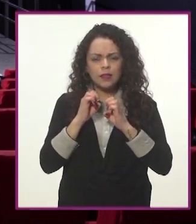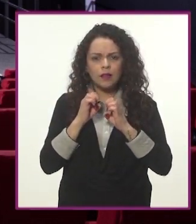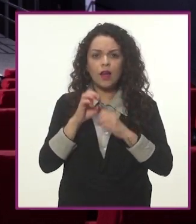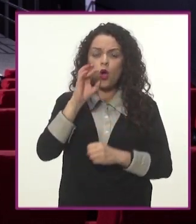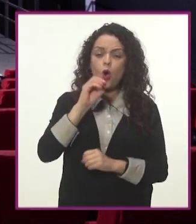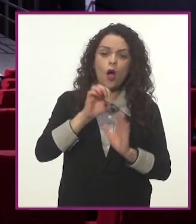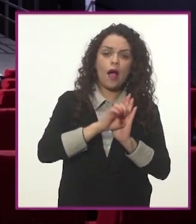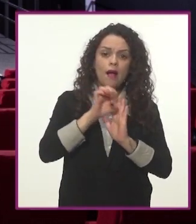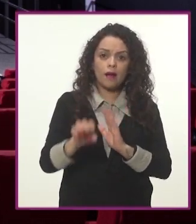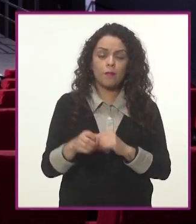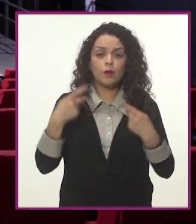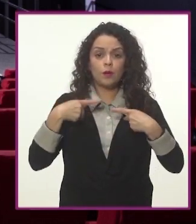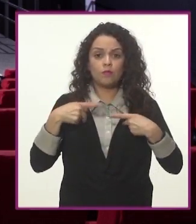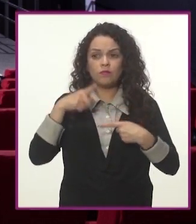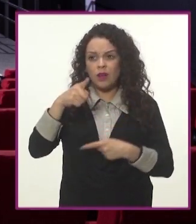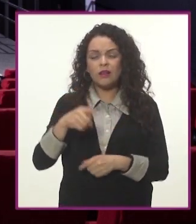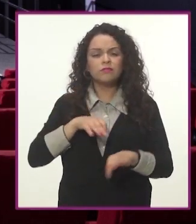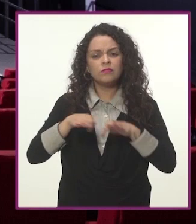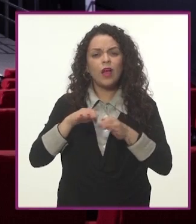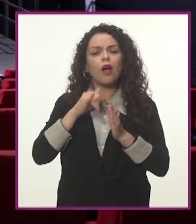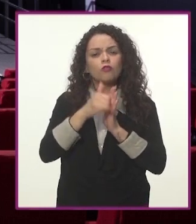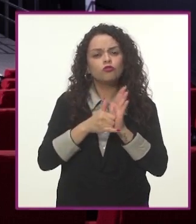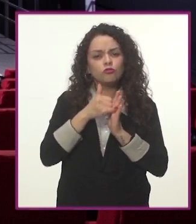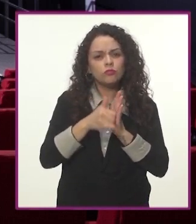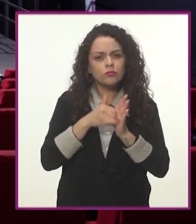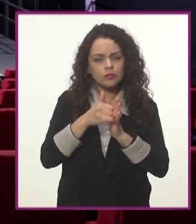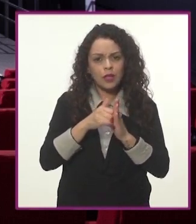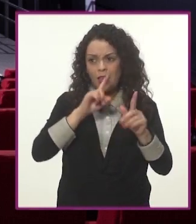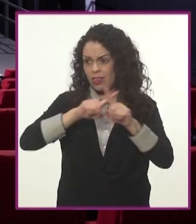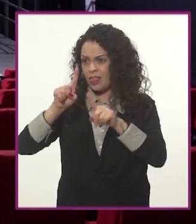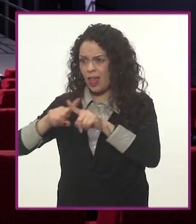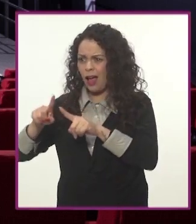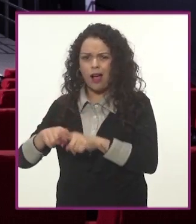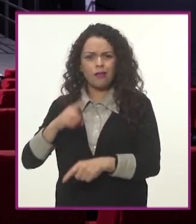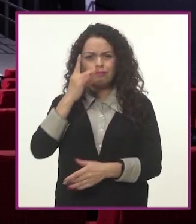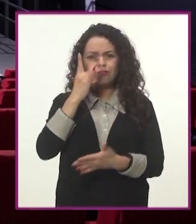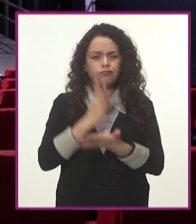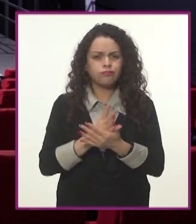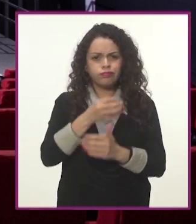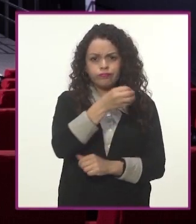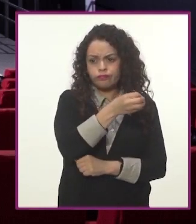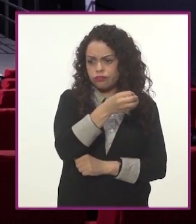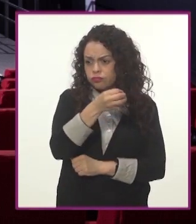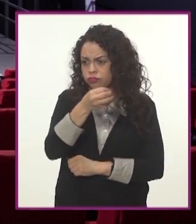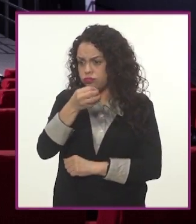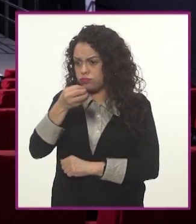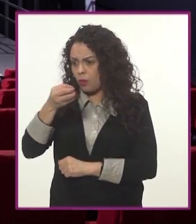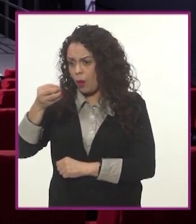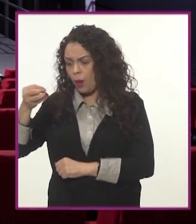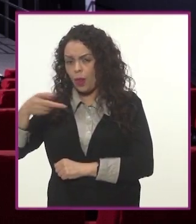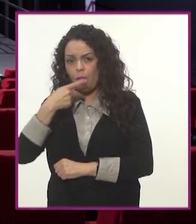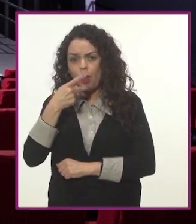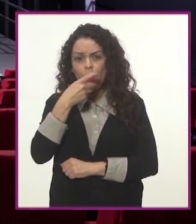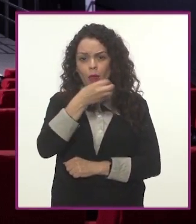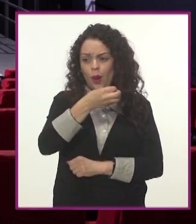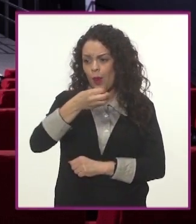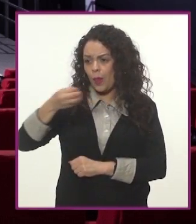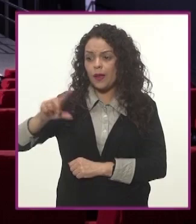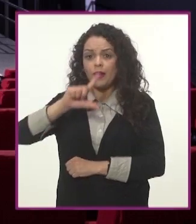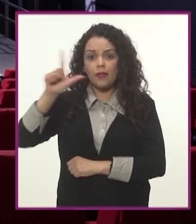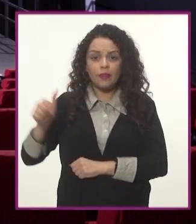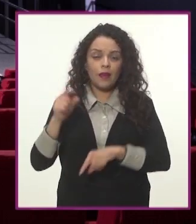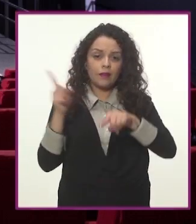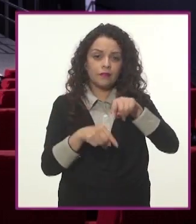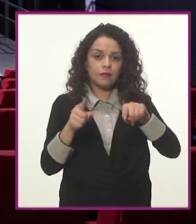los youtubers. En lugar de grabar diferentes planos, se graba un discurso todo seguido, y luego se quitan las pausas,